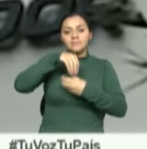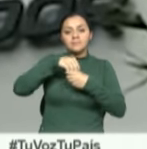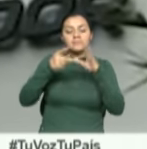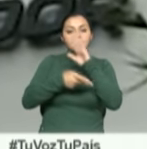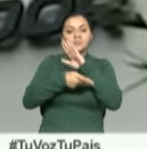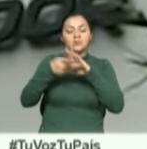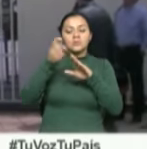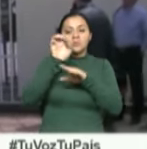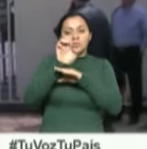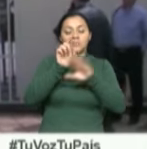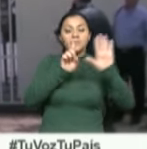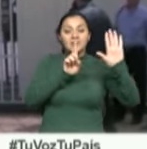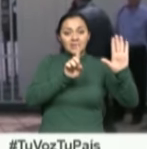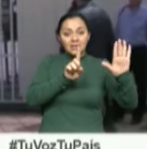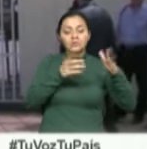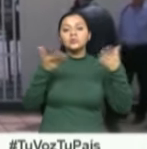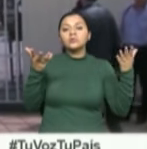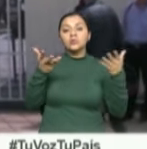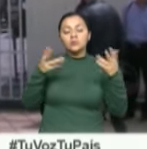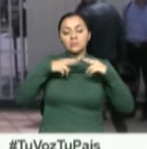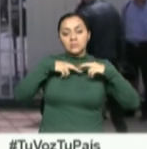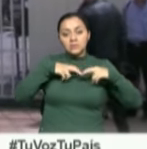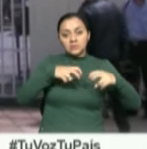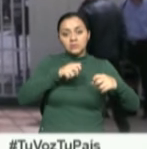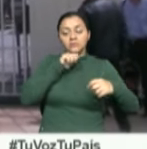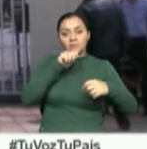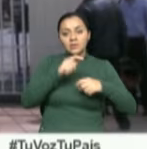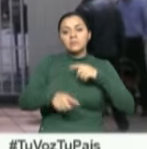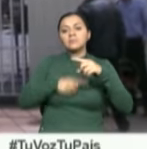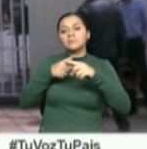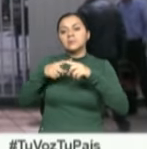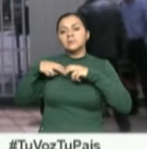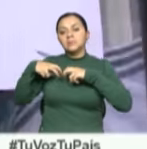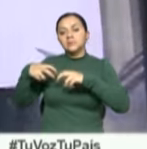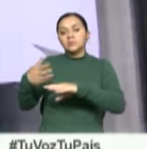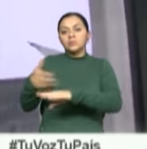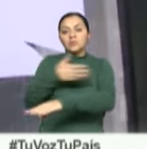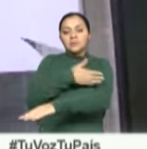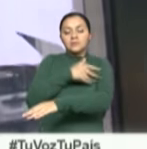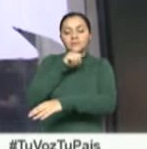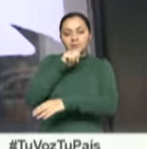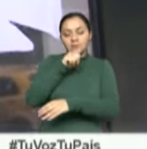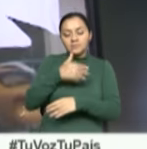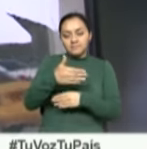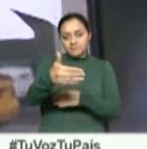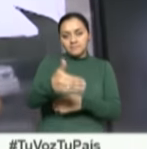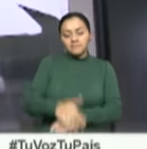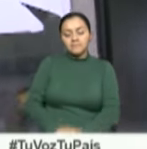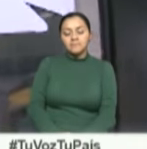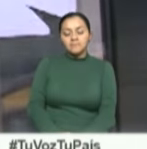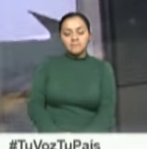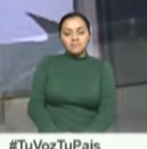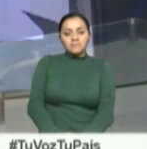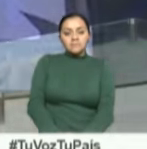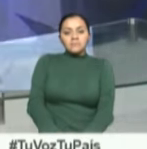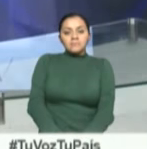petrolera, 6 de ellos en instrucción fiscal y los restantes en investigación previa. Caterina Morejón, Noticiero